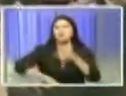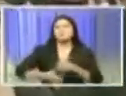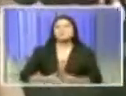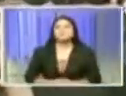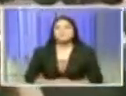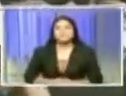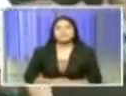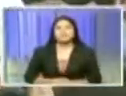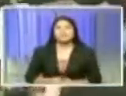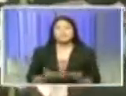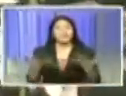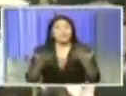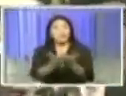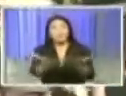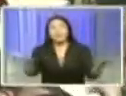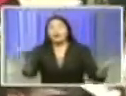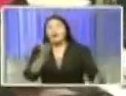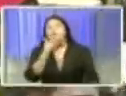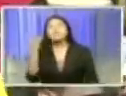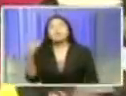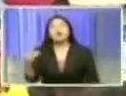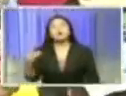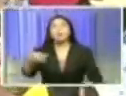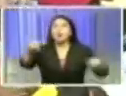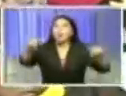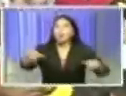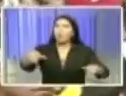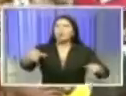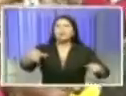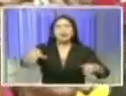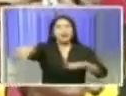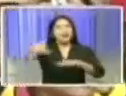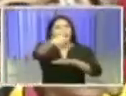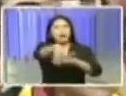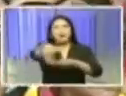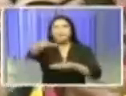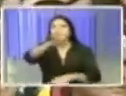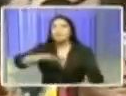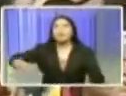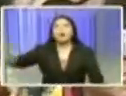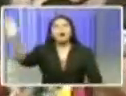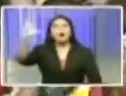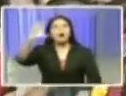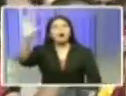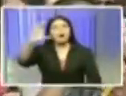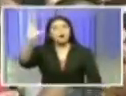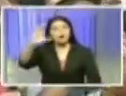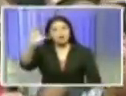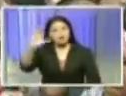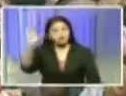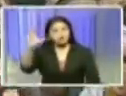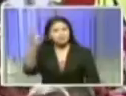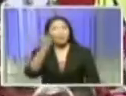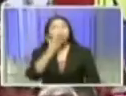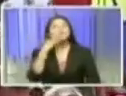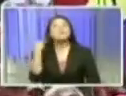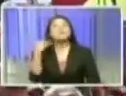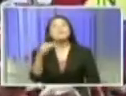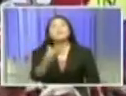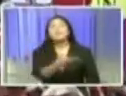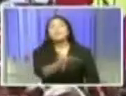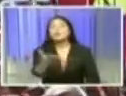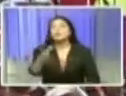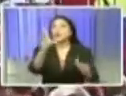El brillo de la juventud hoy se ha paseado por toda la ciudad de Caracas. La juventud de